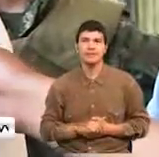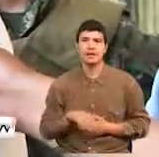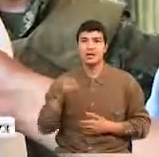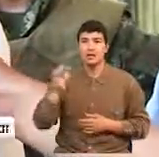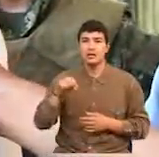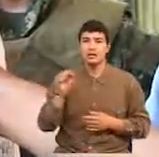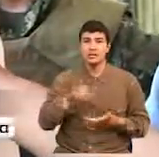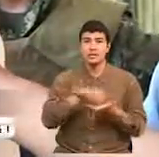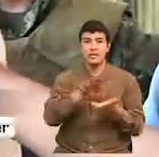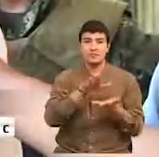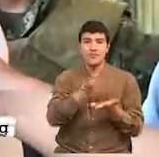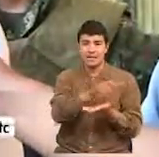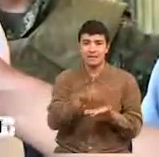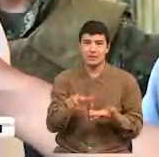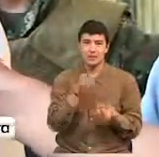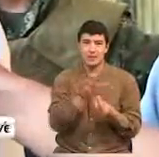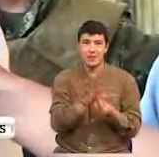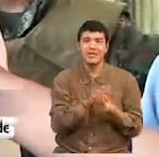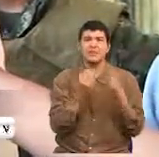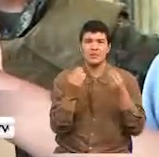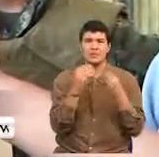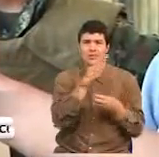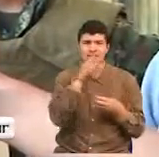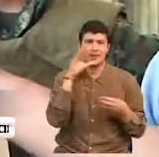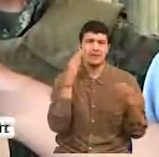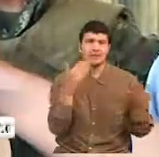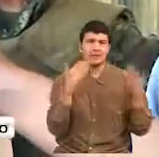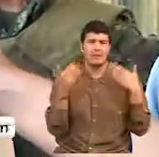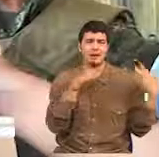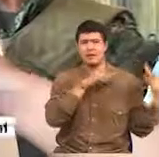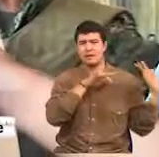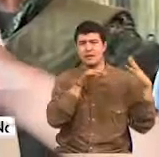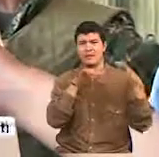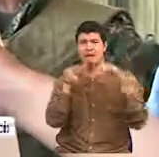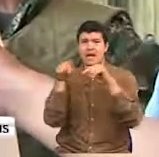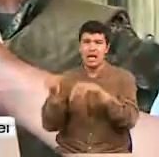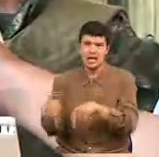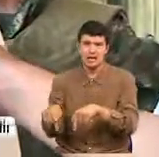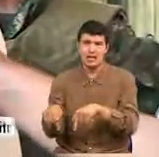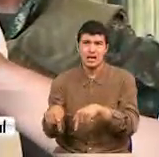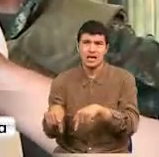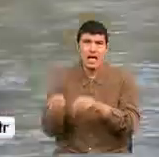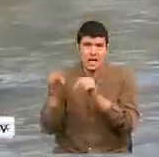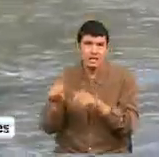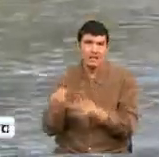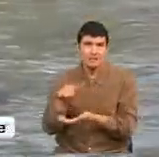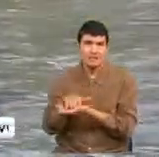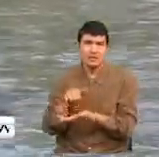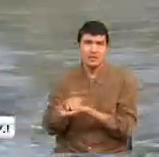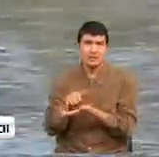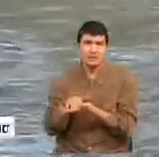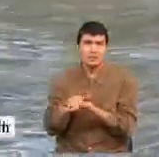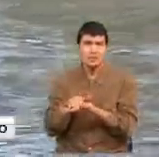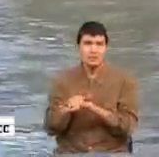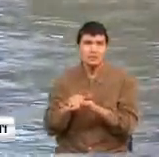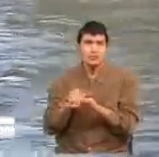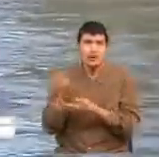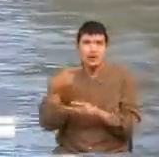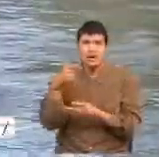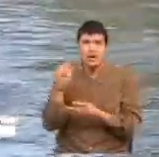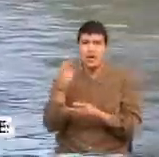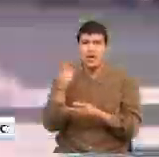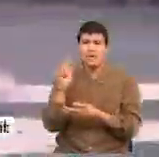está comprobado, de muchas veredas se han desplazado hasta acá mismo la cabecera del corregimiento La